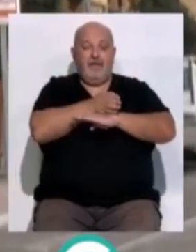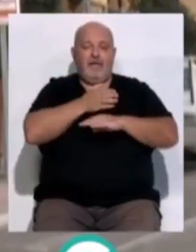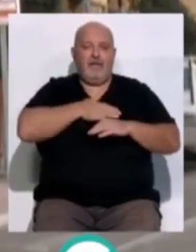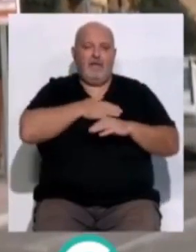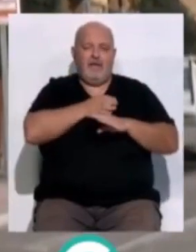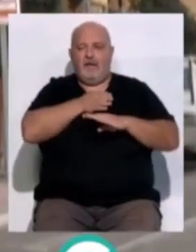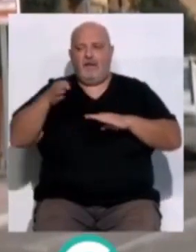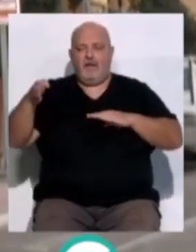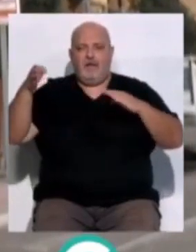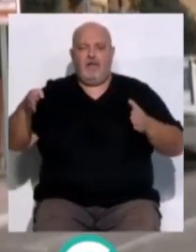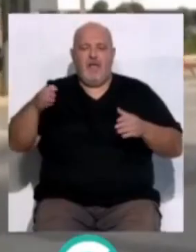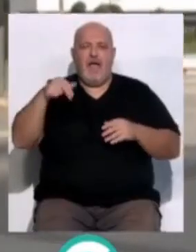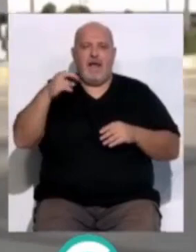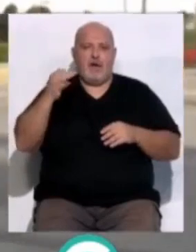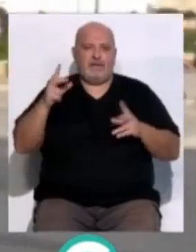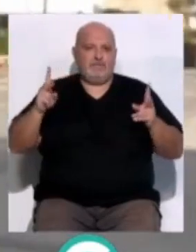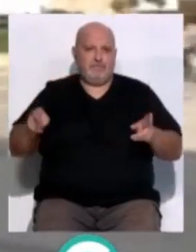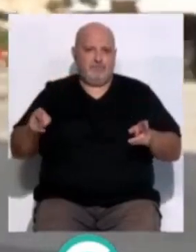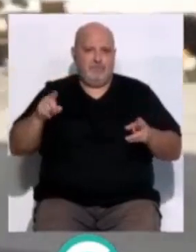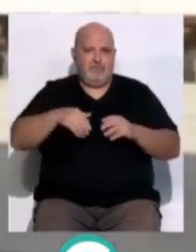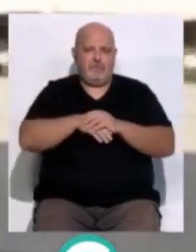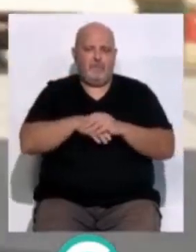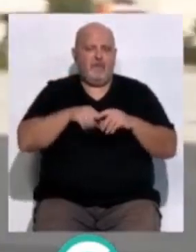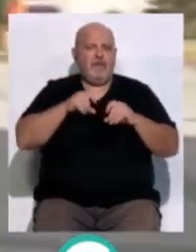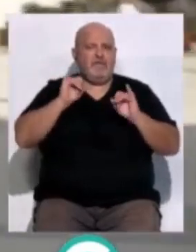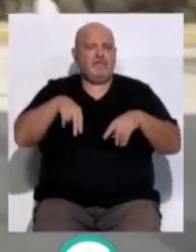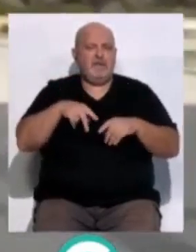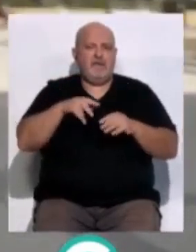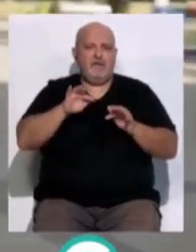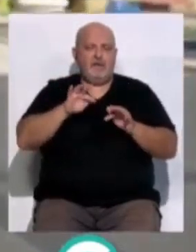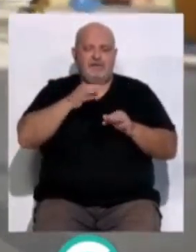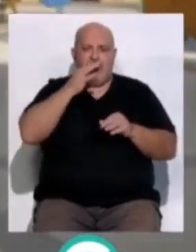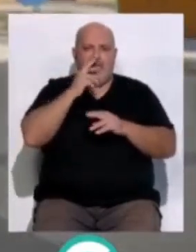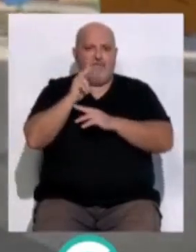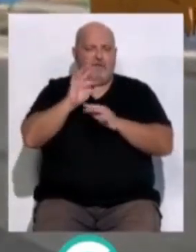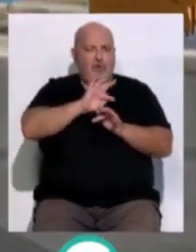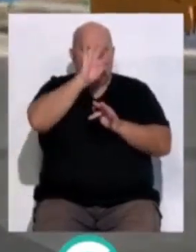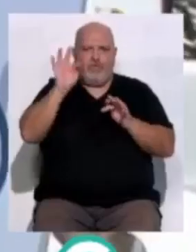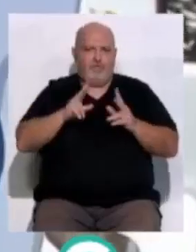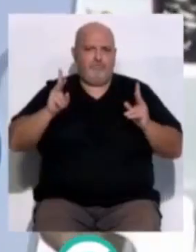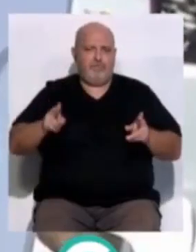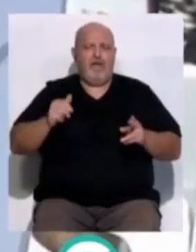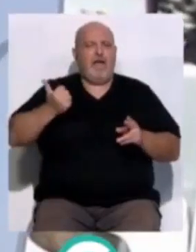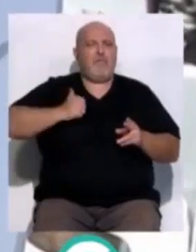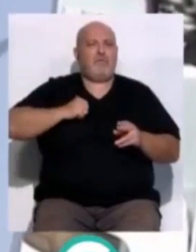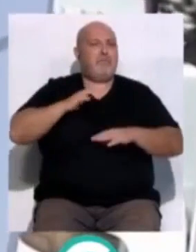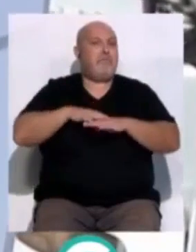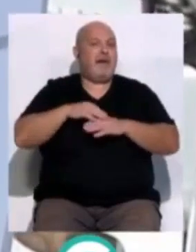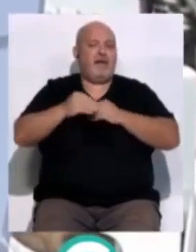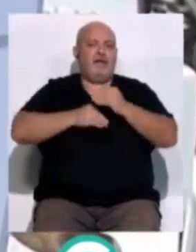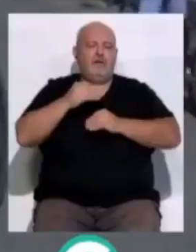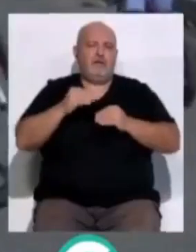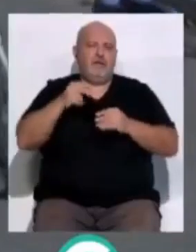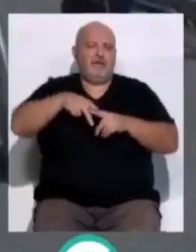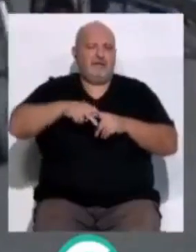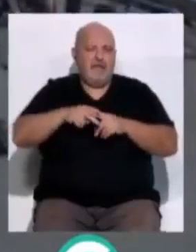vía hasta la Plaza Ana Orantes. Un espacio sin tráfico rodado durante la tarde del viernes, que se aprovechará para la celebración